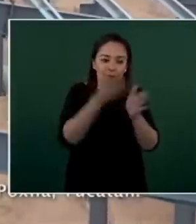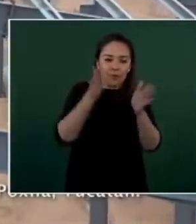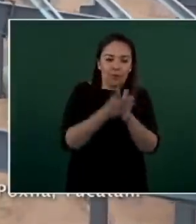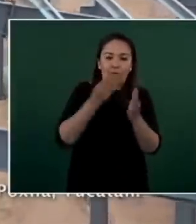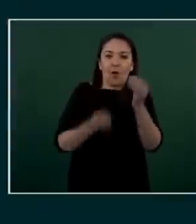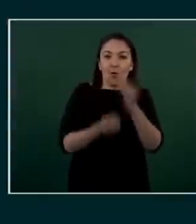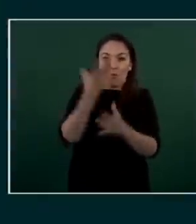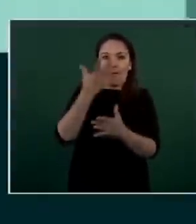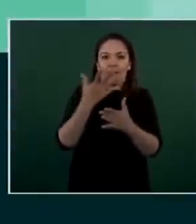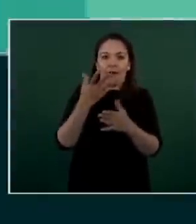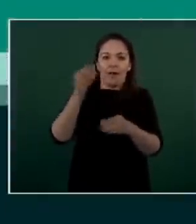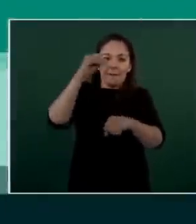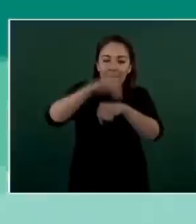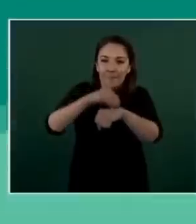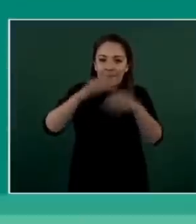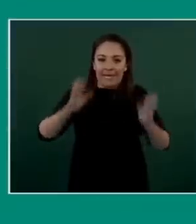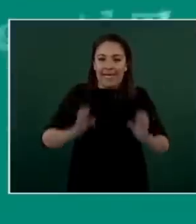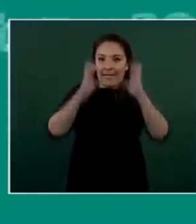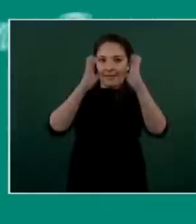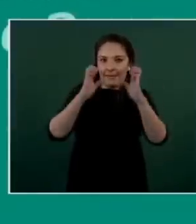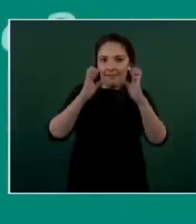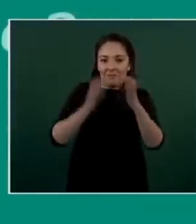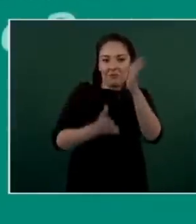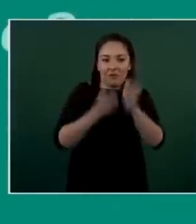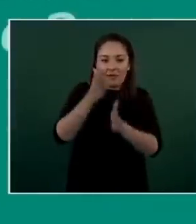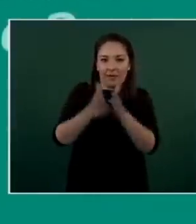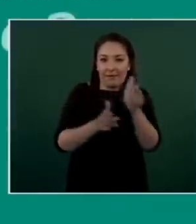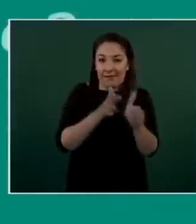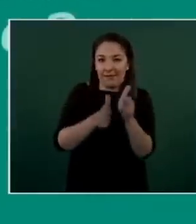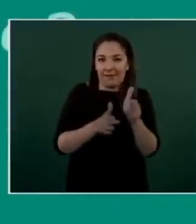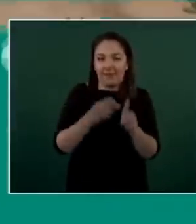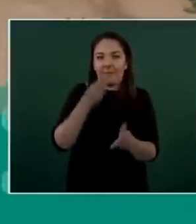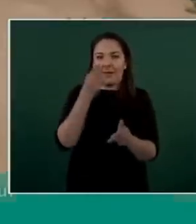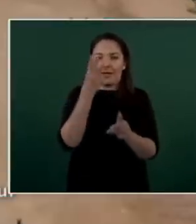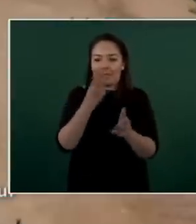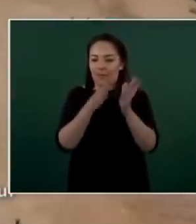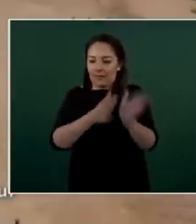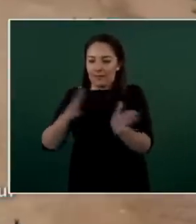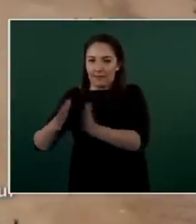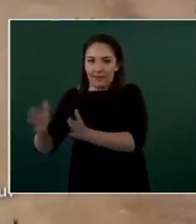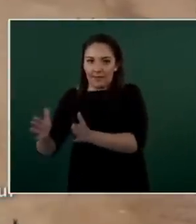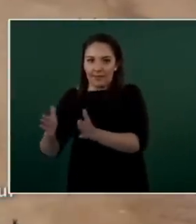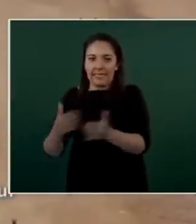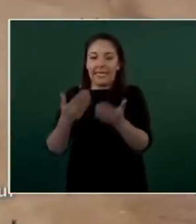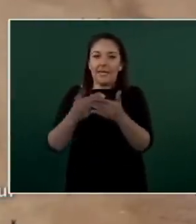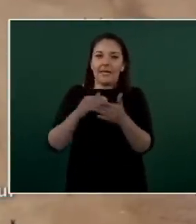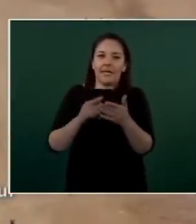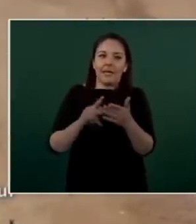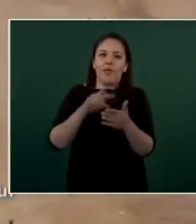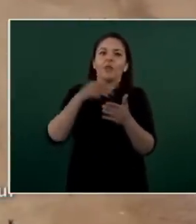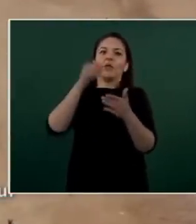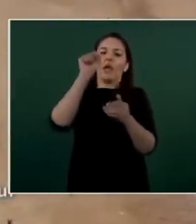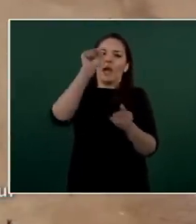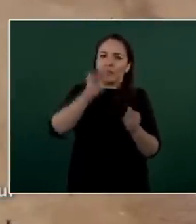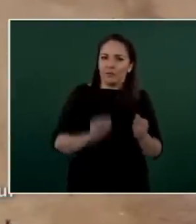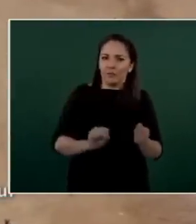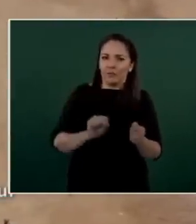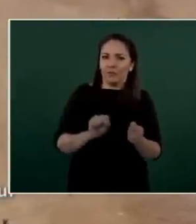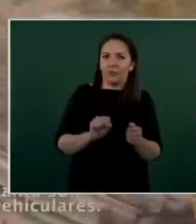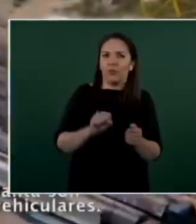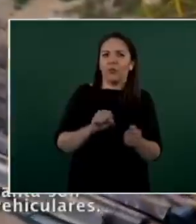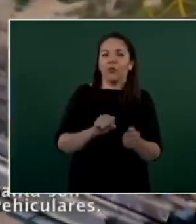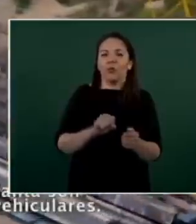yucatán avanza la producción de través en el tramo 3 la planta de prefabricados está ubicada al sur de mérida en un can